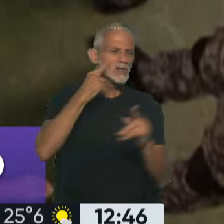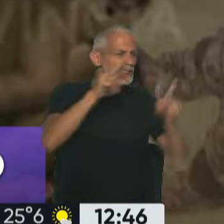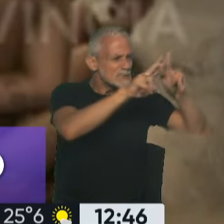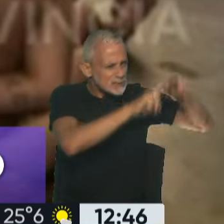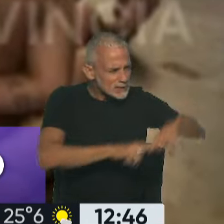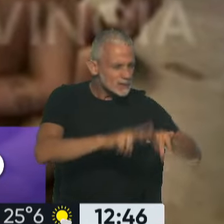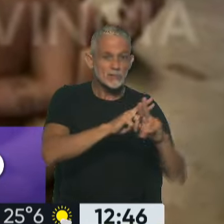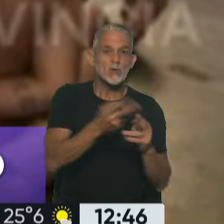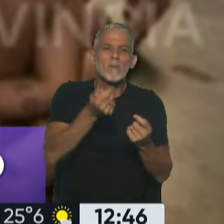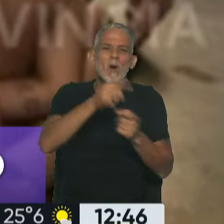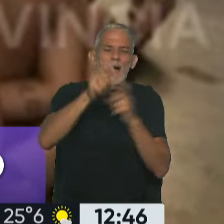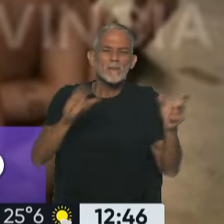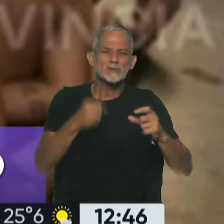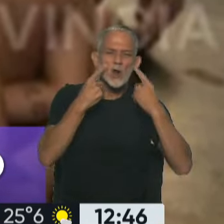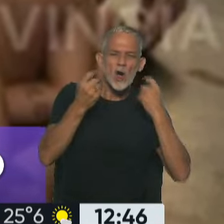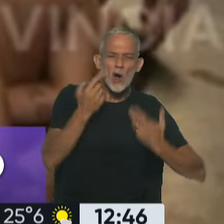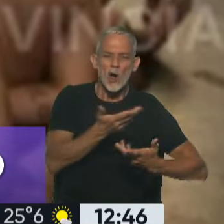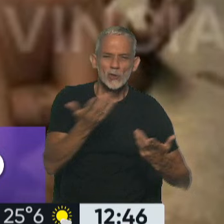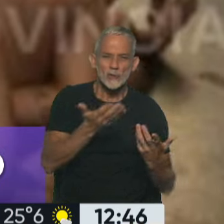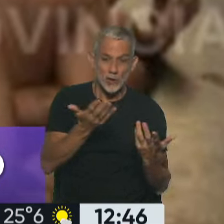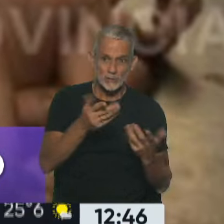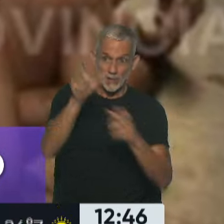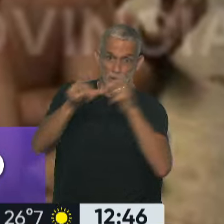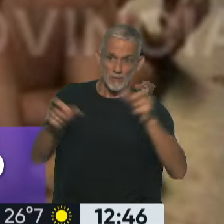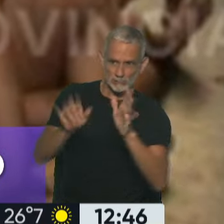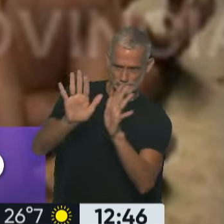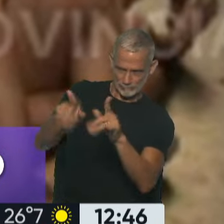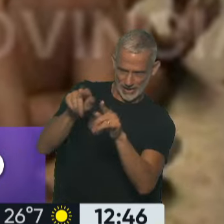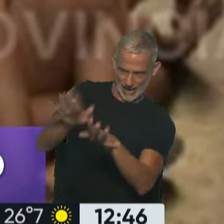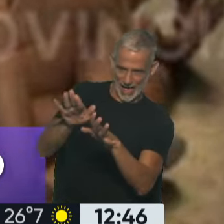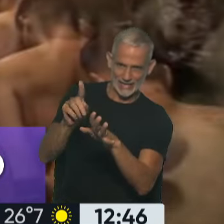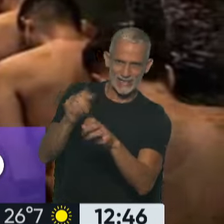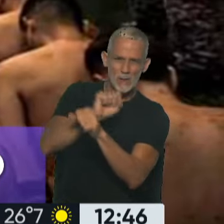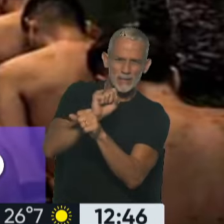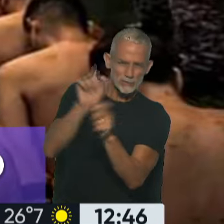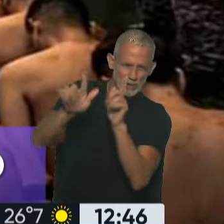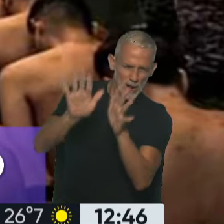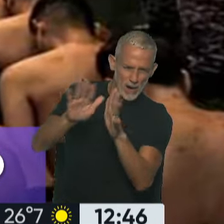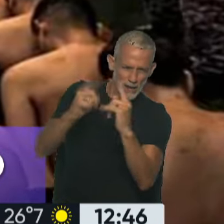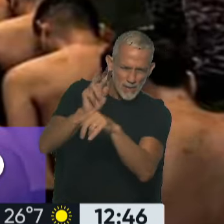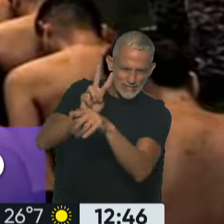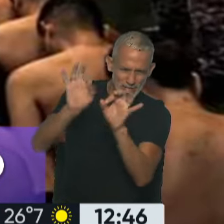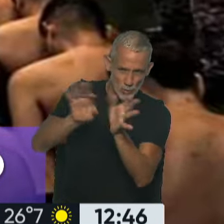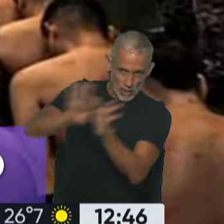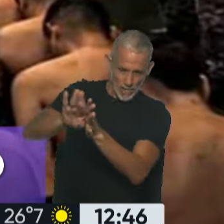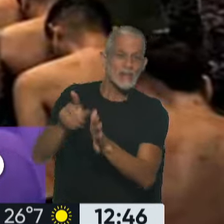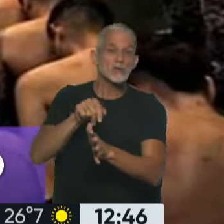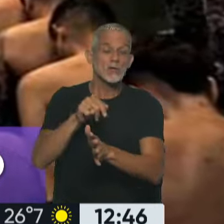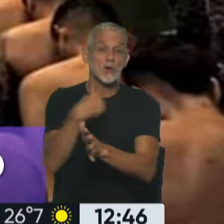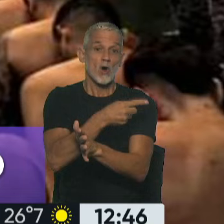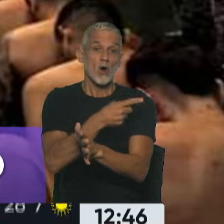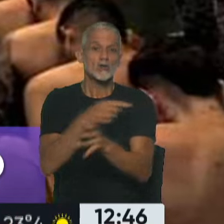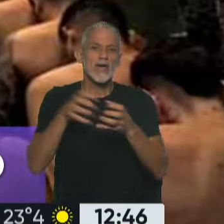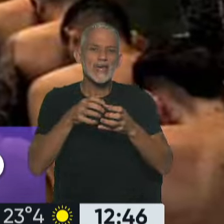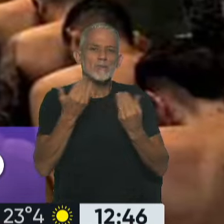relativamente poco personal controlando que los internos estén donde tienen que estar, teniendo medidas de seguridad, para que el resto de los